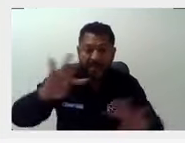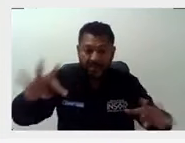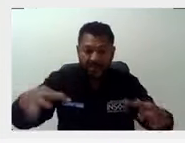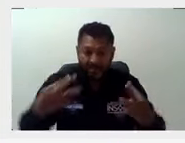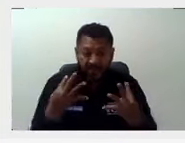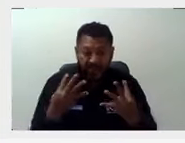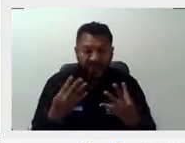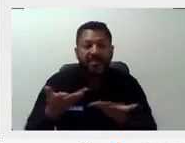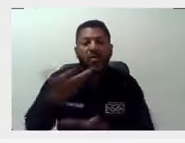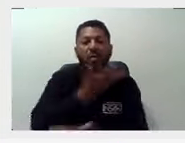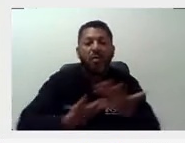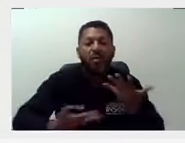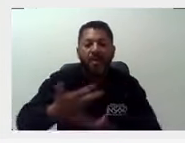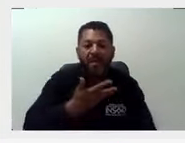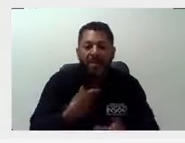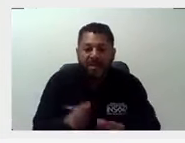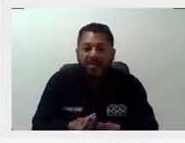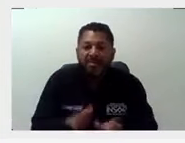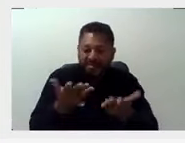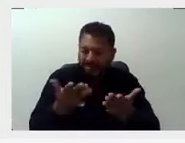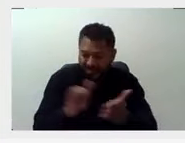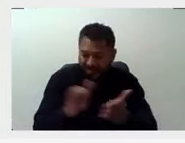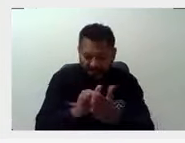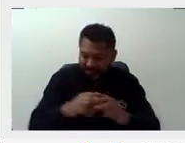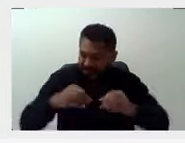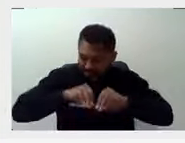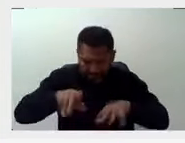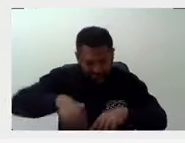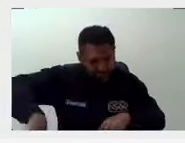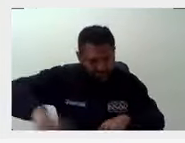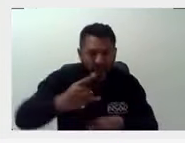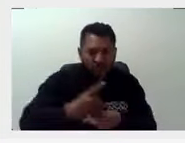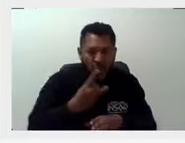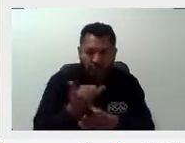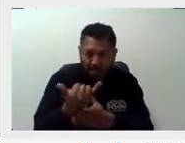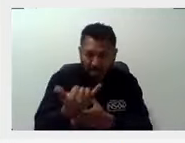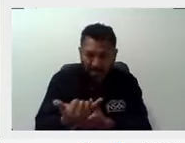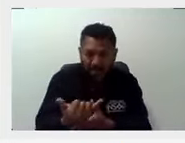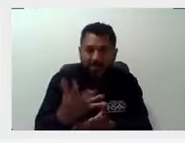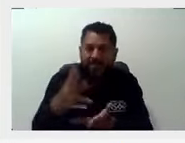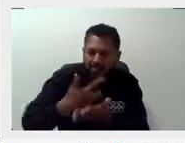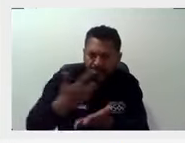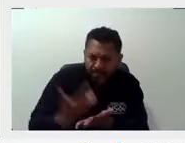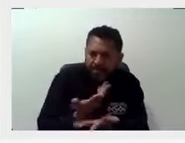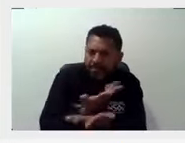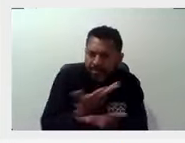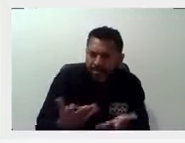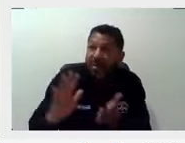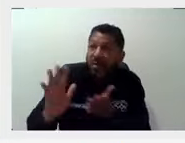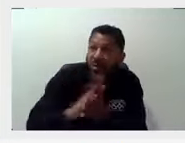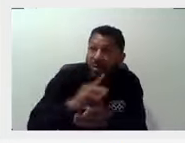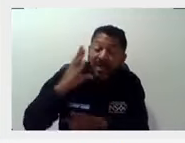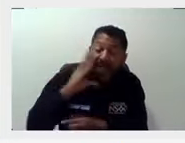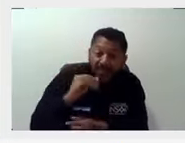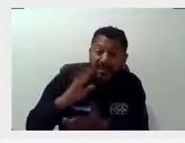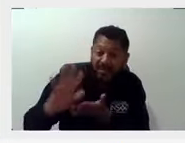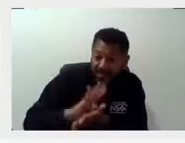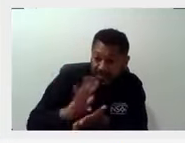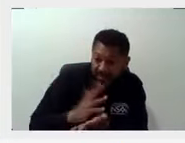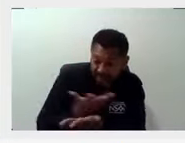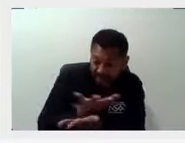este material es de ustedes, para ustedes, y esperamos que ustedes nos puedan hacer sugerencias, comentar, contarnos experiencias que están teniendo en este